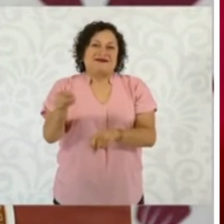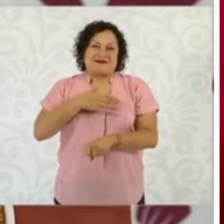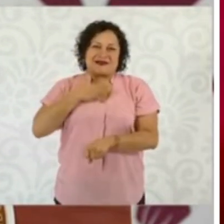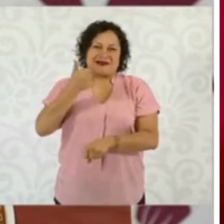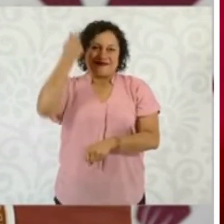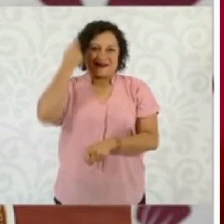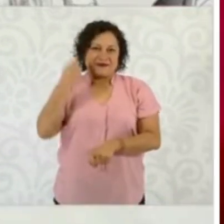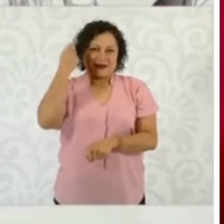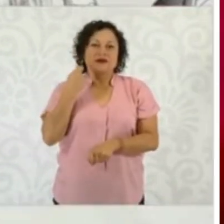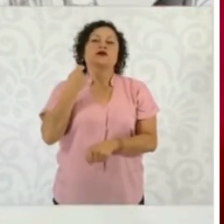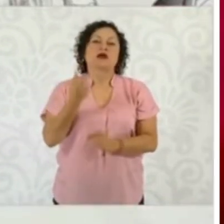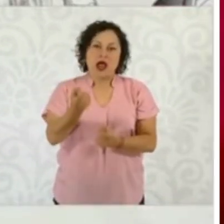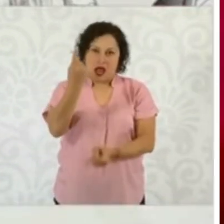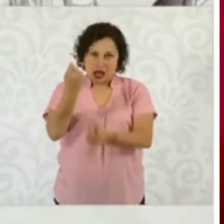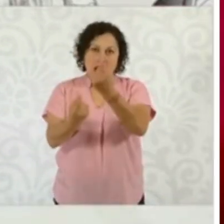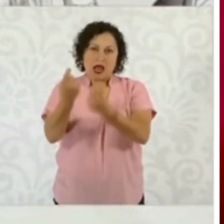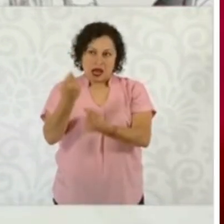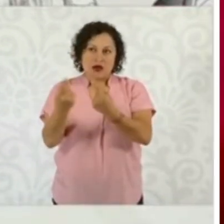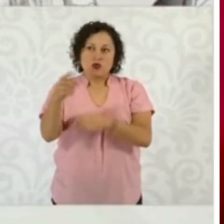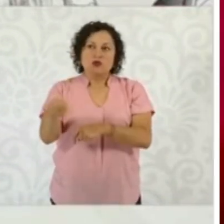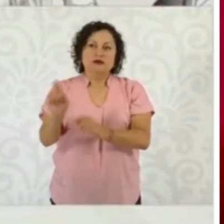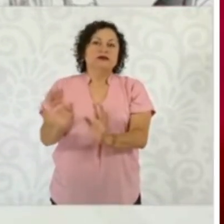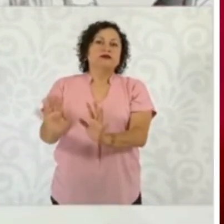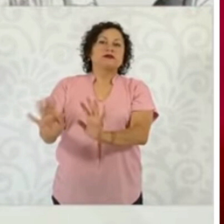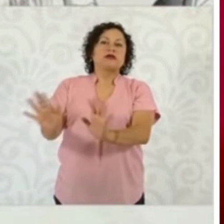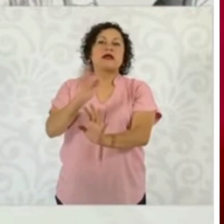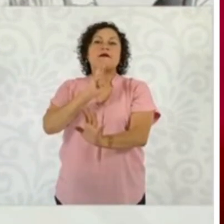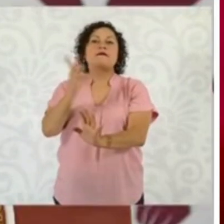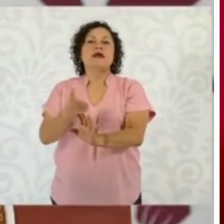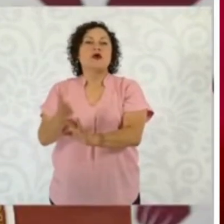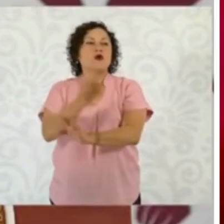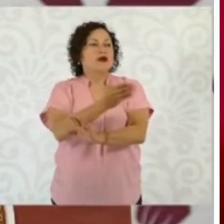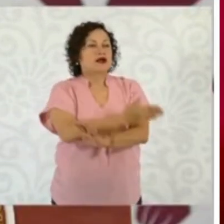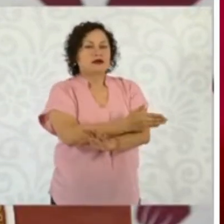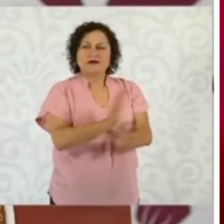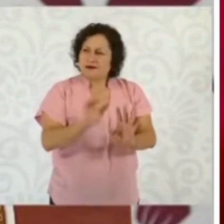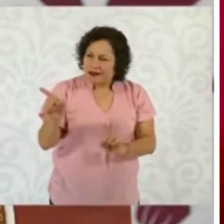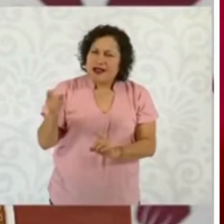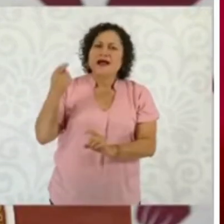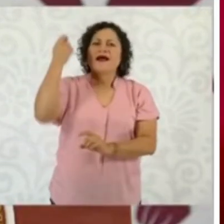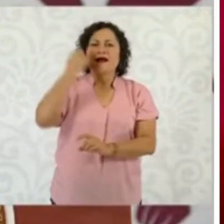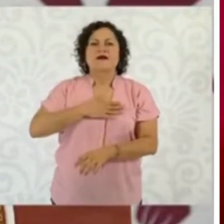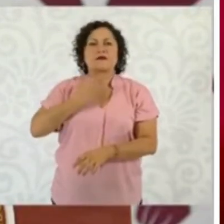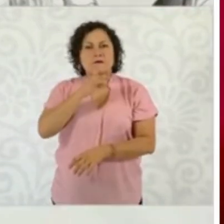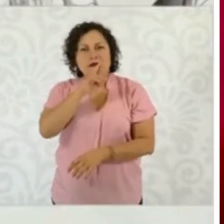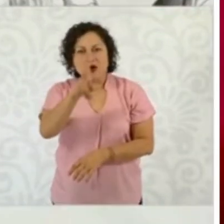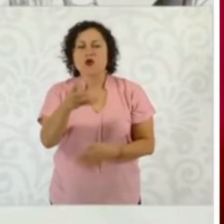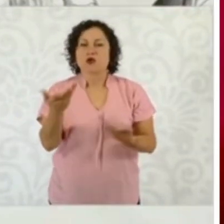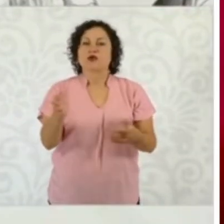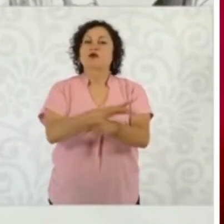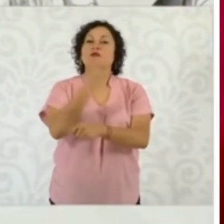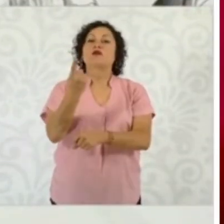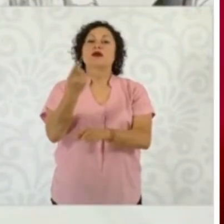para algunos va a ser mejor incluso que si regresaran al 2007, porque en el caso del 2007 pues están las